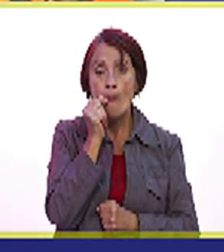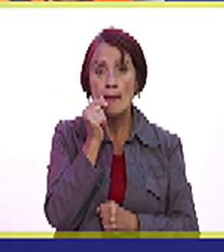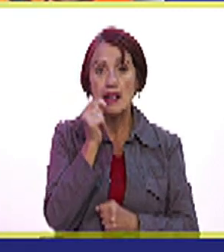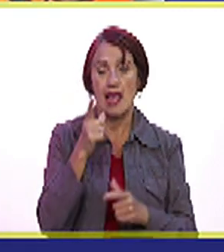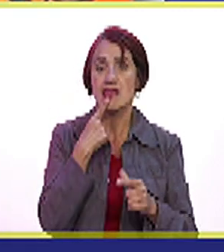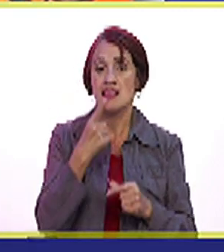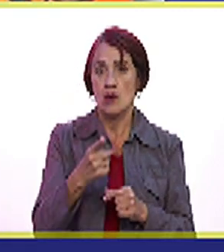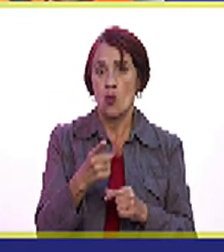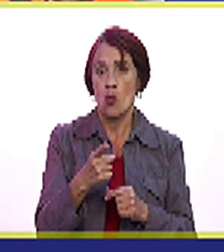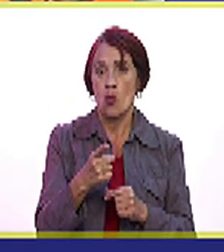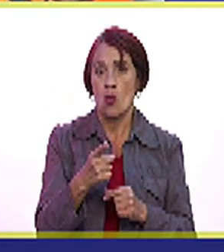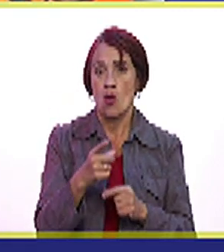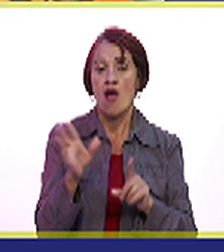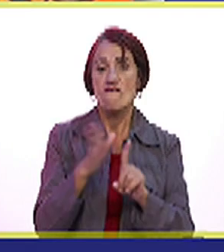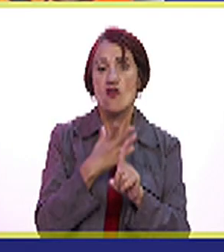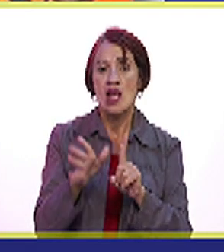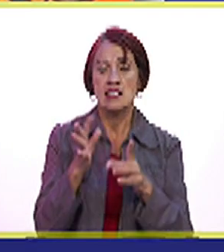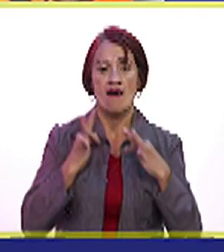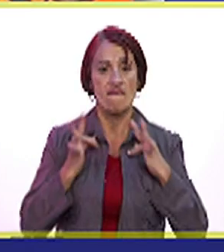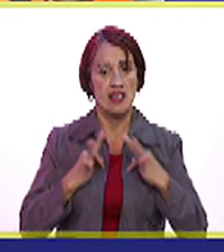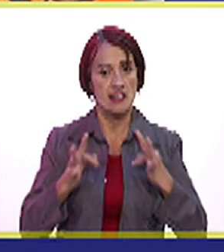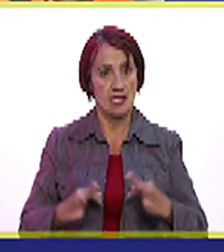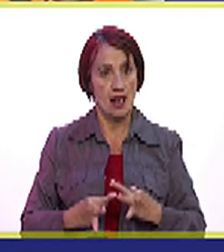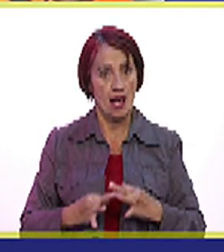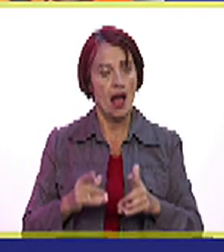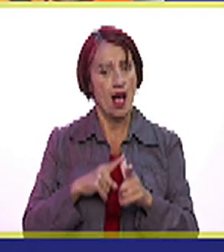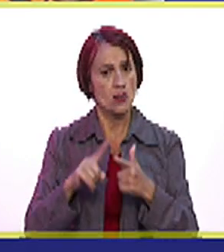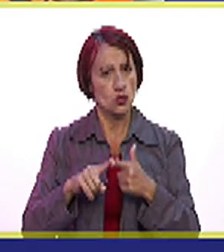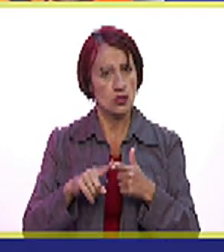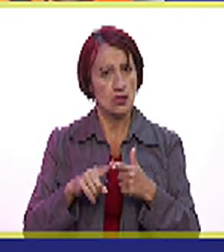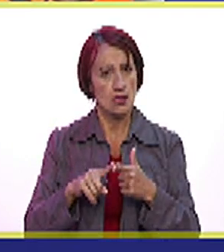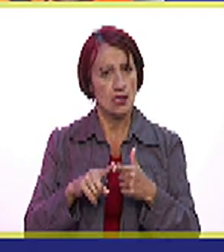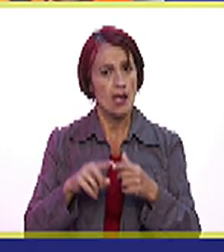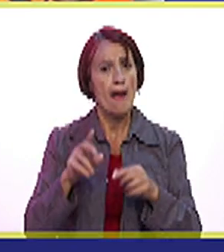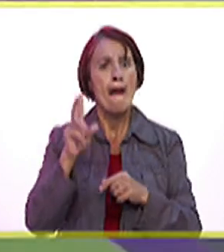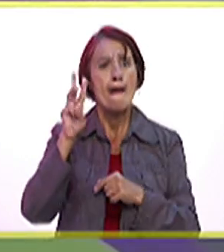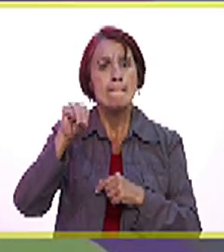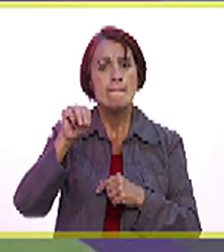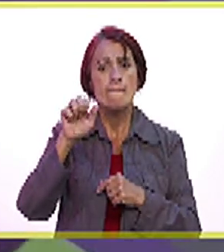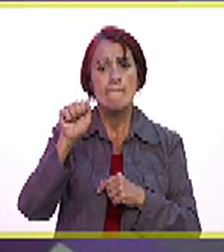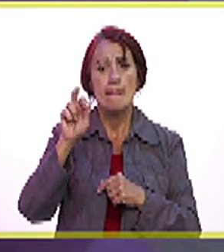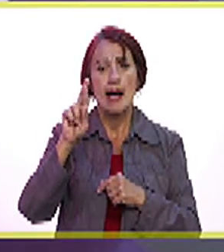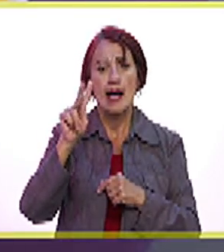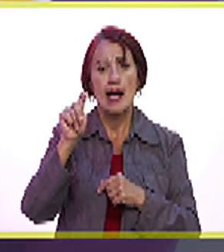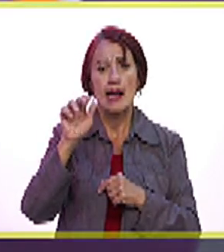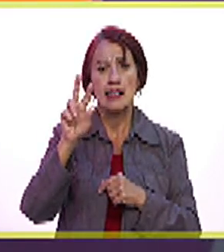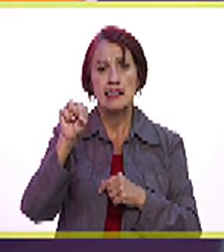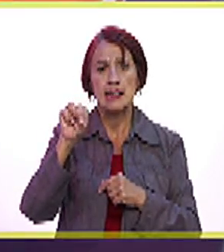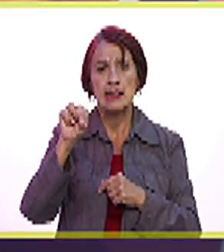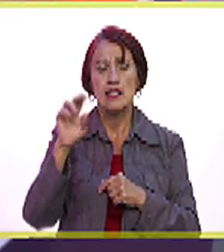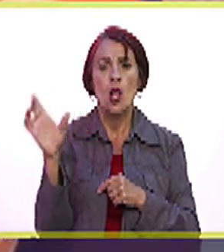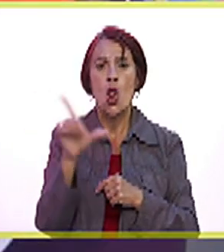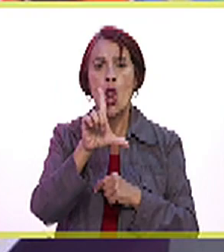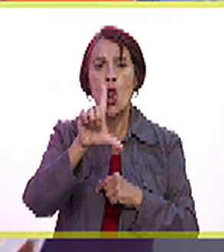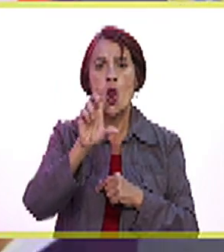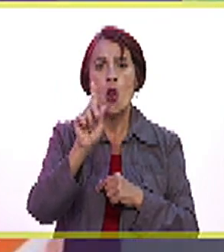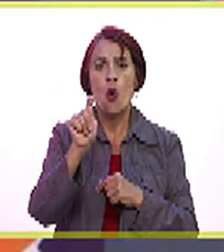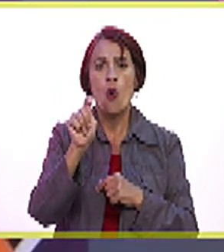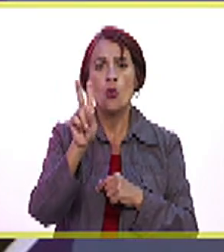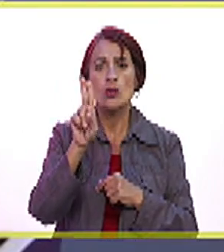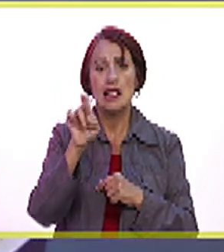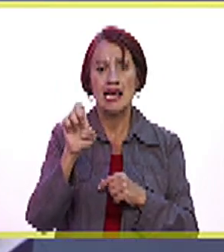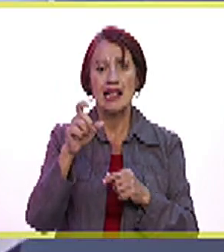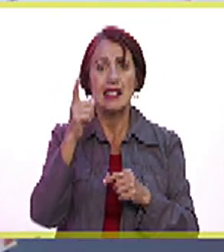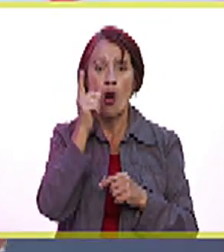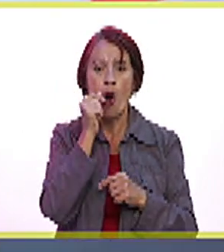y violencia física? Vamos a investigar sobre Martin Luther King y allí están las diferentes frases o textos que